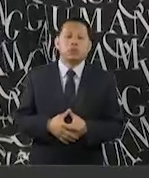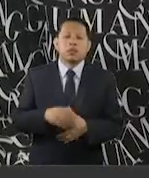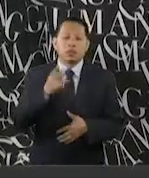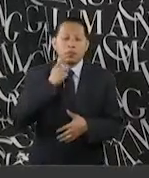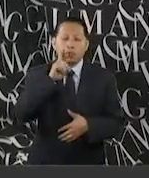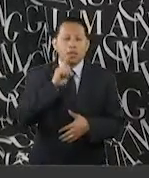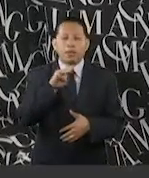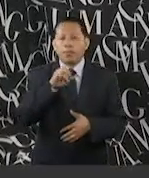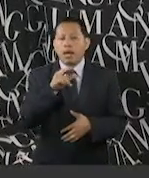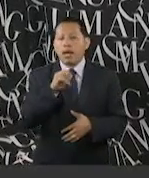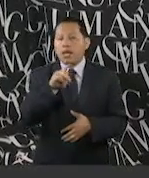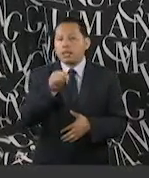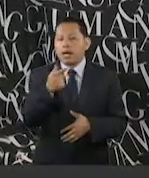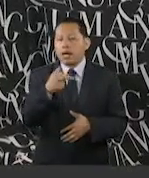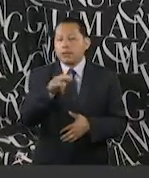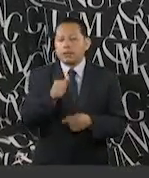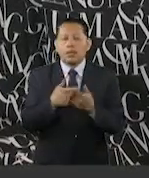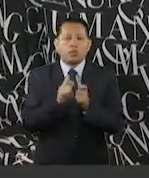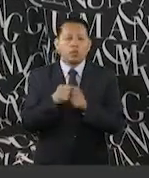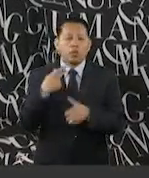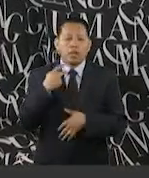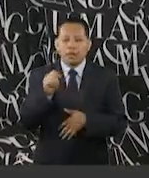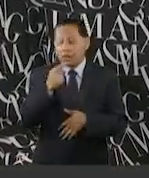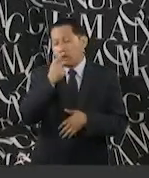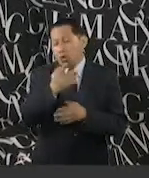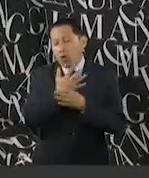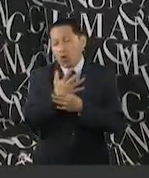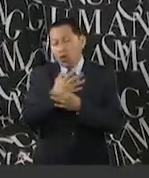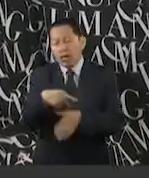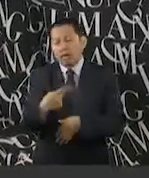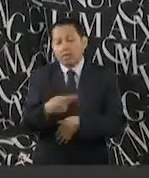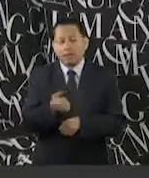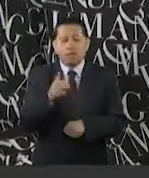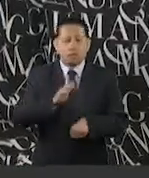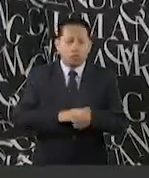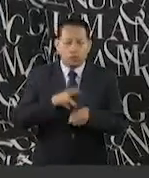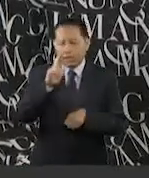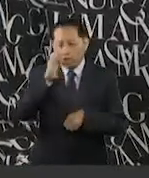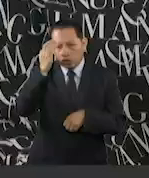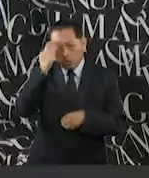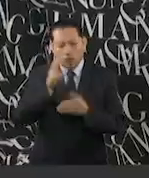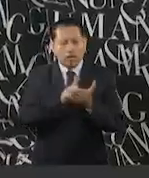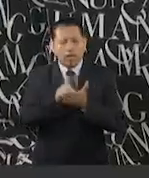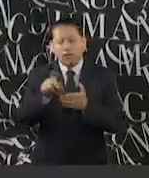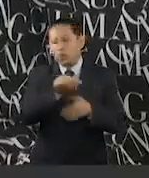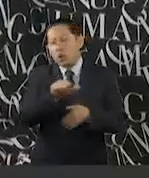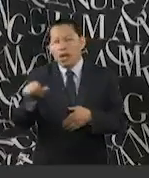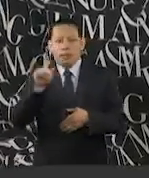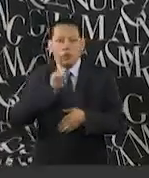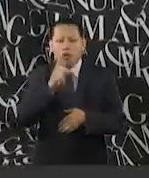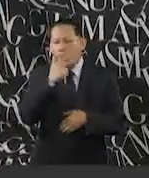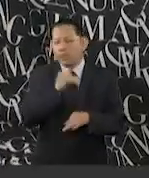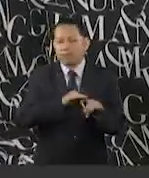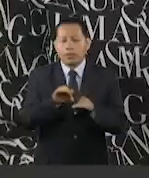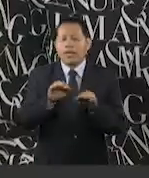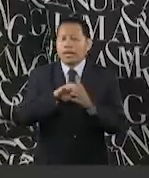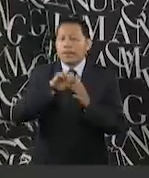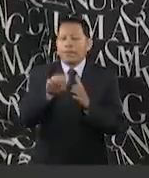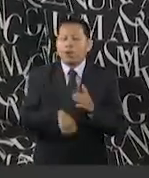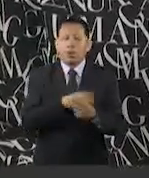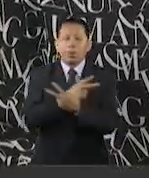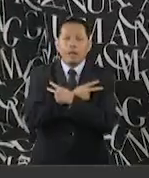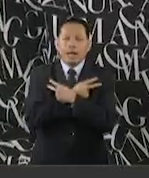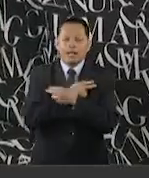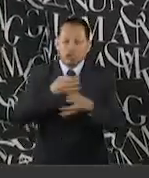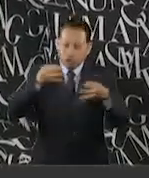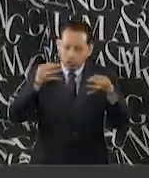La diputada Margarita García del Partido del Trabajo señaló que este sexenio se reconocieron los derechos de las y los trabajadores, como las vacaciones dignas,